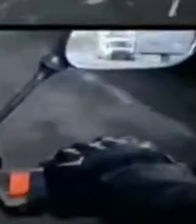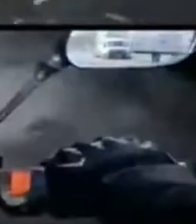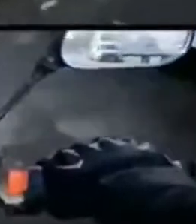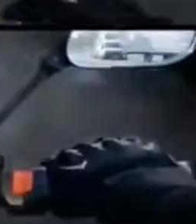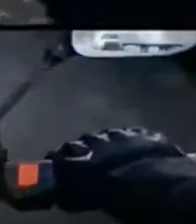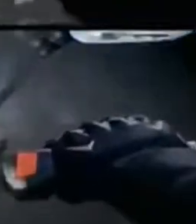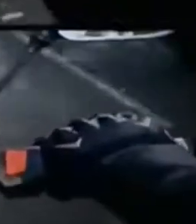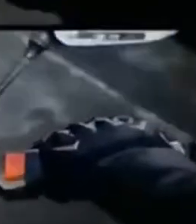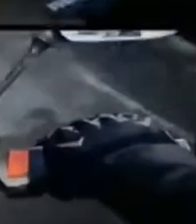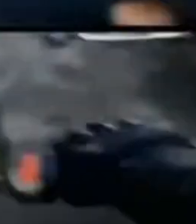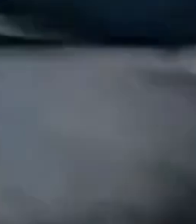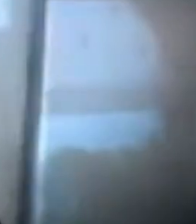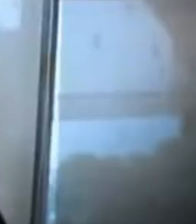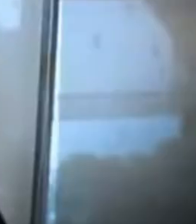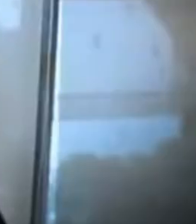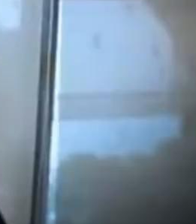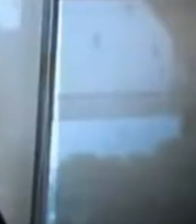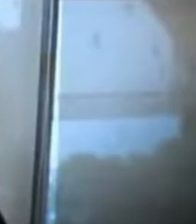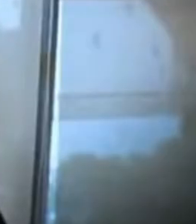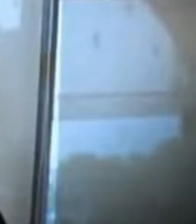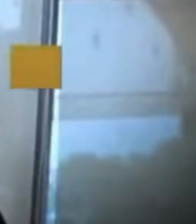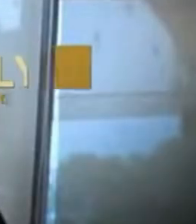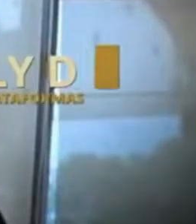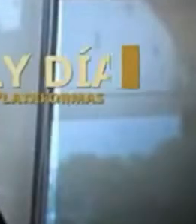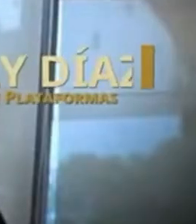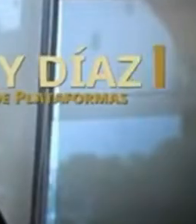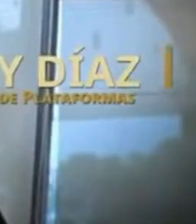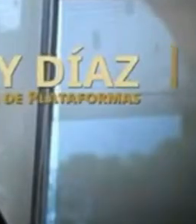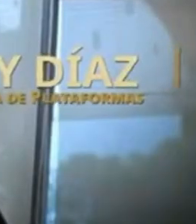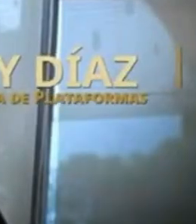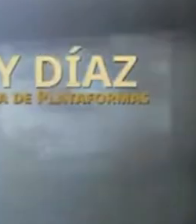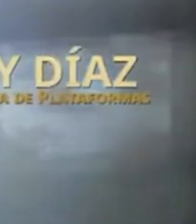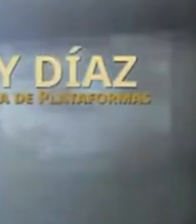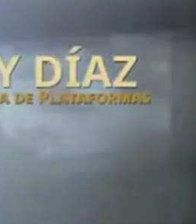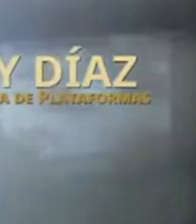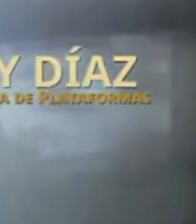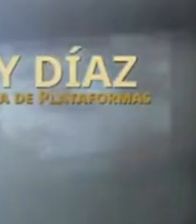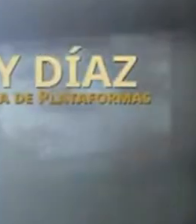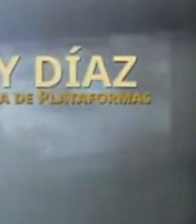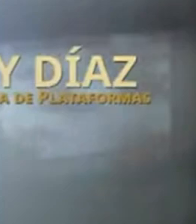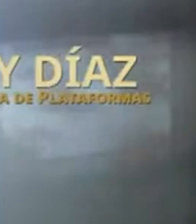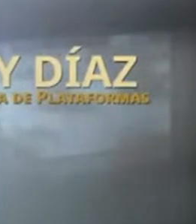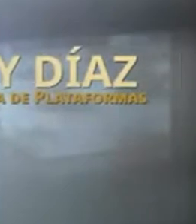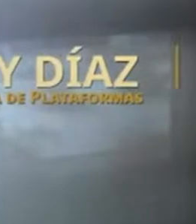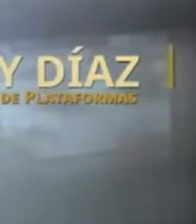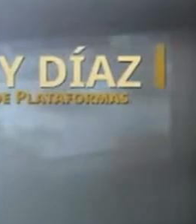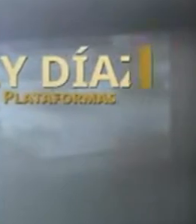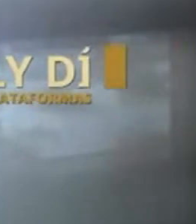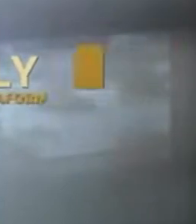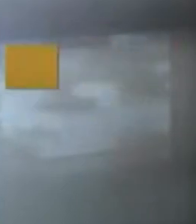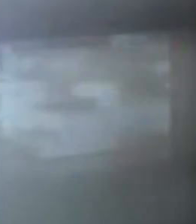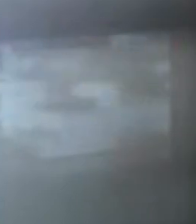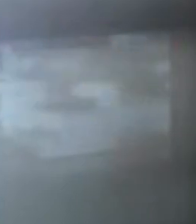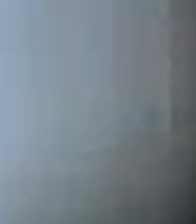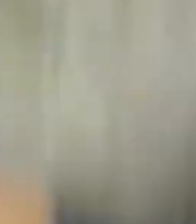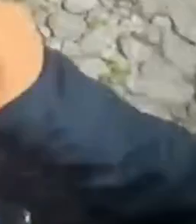varias plataformas si así lo queríamos. Y íbamos a tener todavía esa libertad de si te querías conectar o no te querías